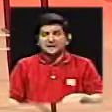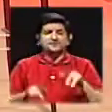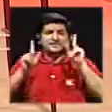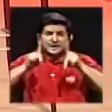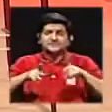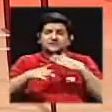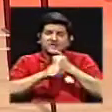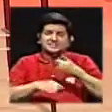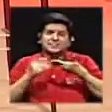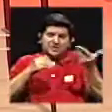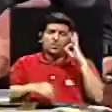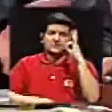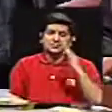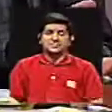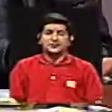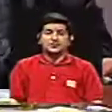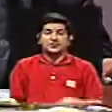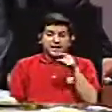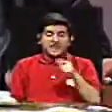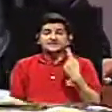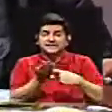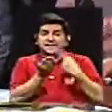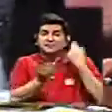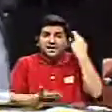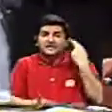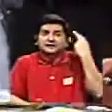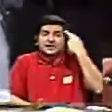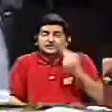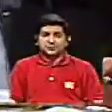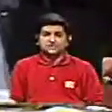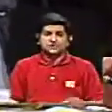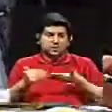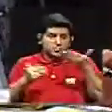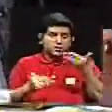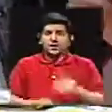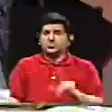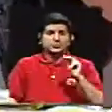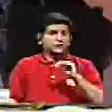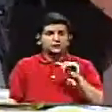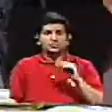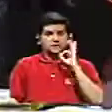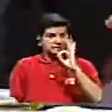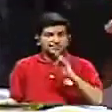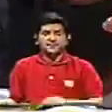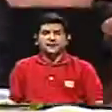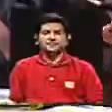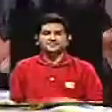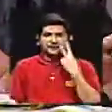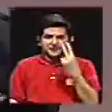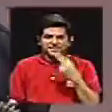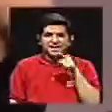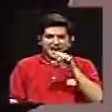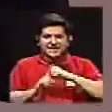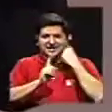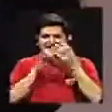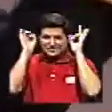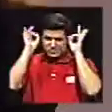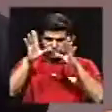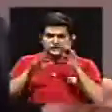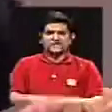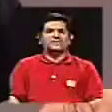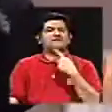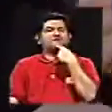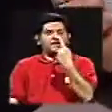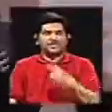cosas. Casualmente lo estamos llevando a este debate porque las cosas no son claras. Pero eso, ve el atrevimiento, Mauricio. ¿Qué